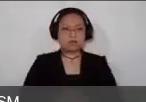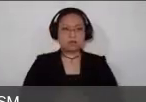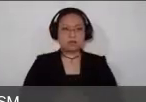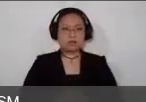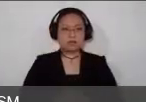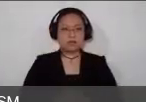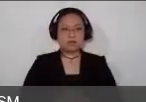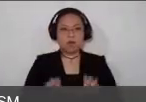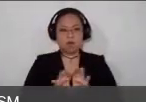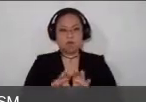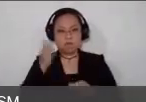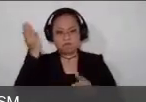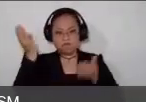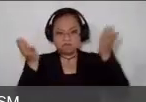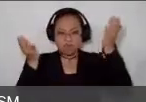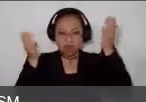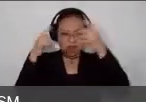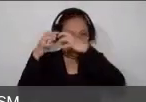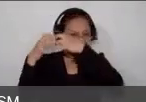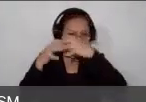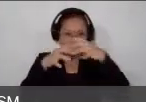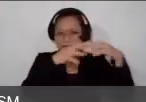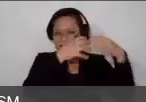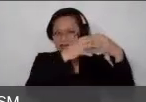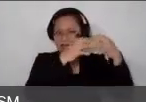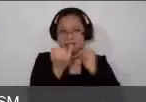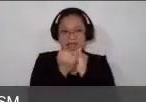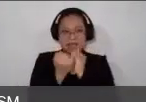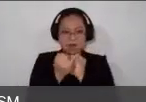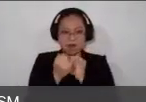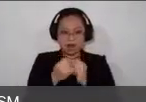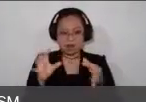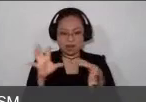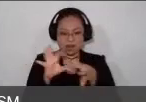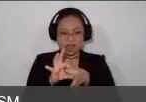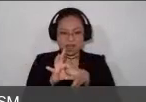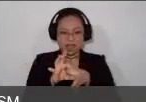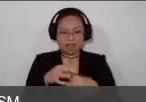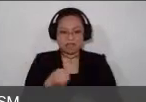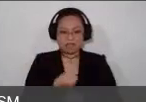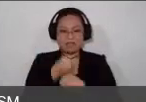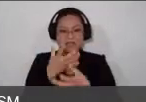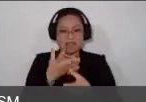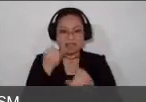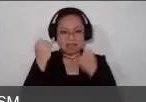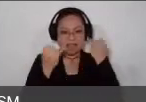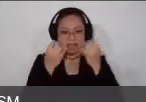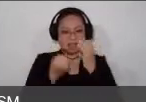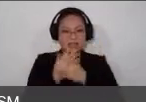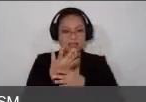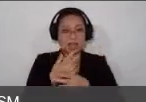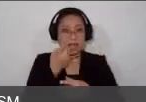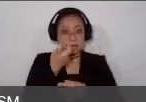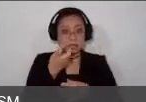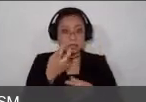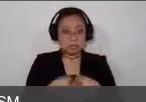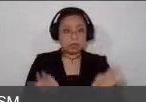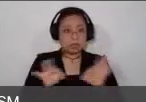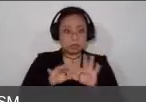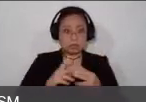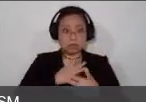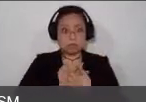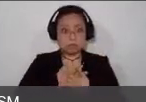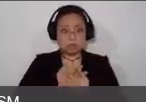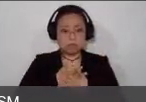izquierdo pero desde hemisferio derecho y es muy importante para mí en este momento